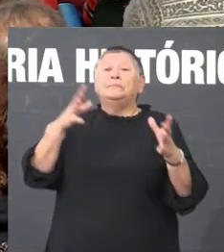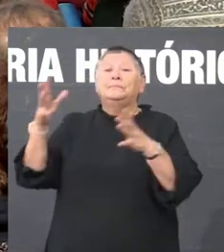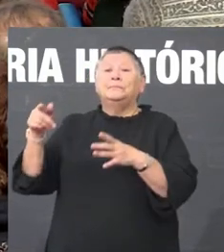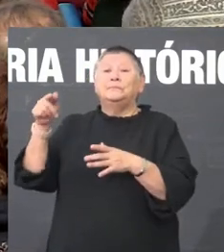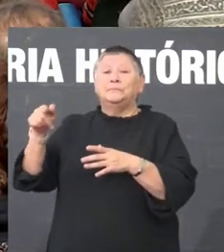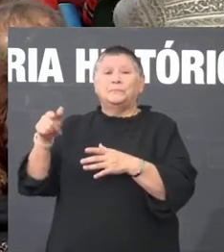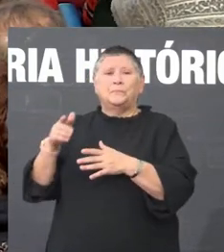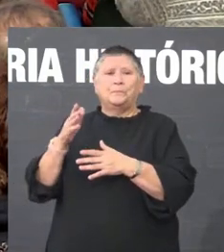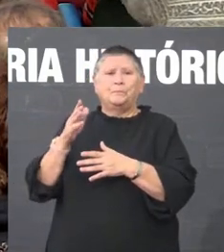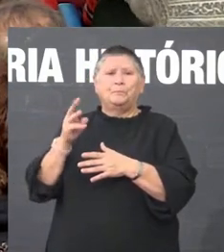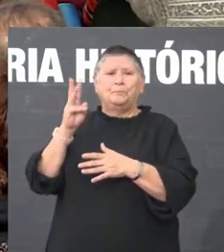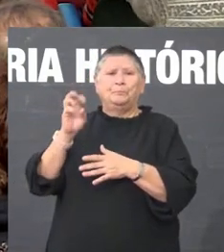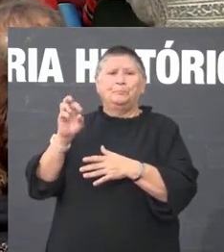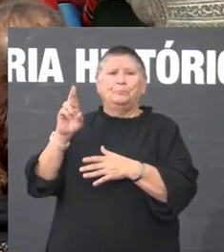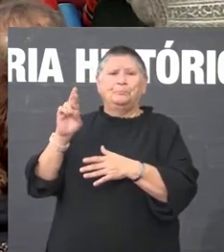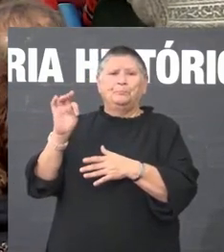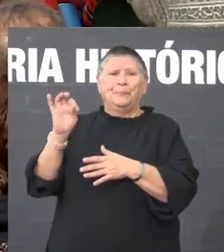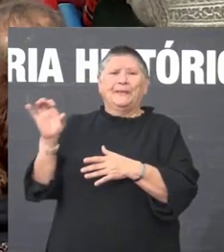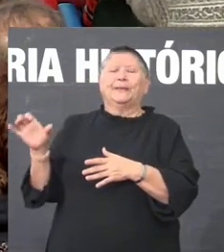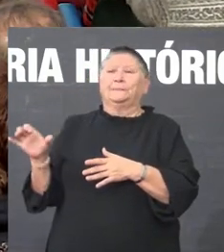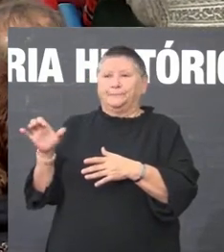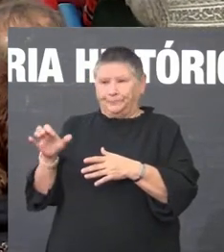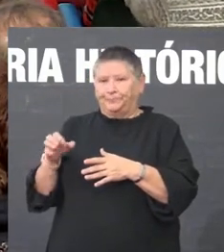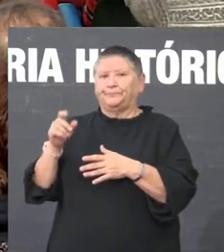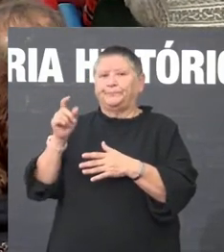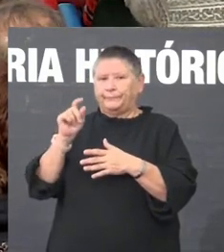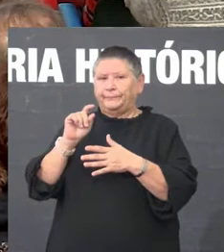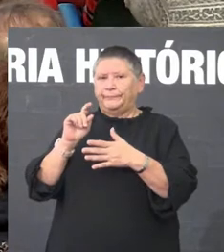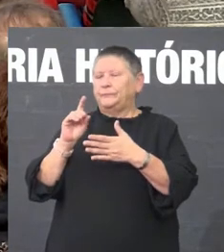de digitalización, lenguas, etcétera, etcétera.